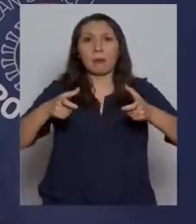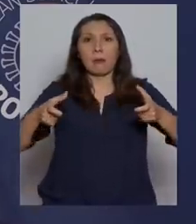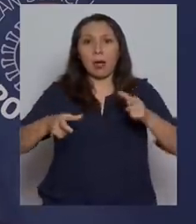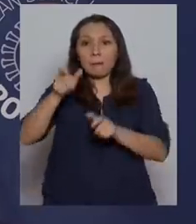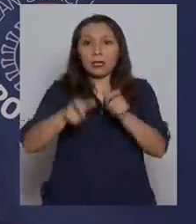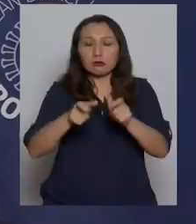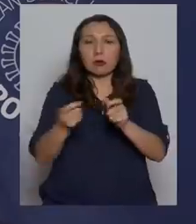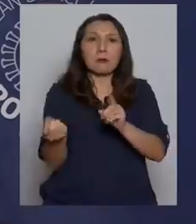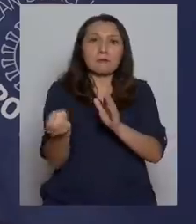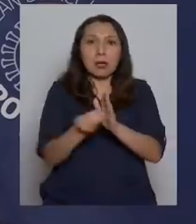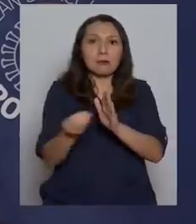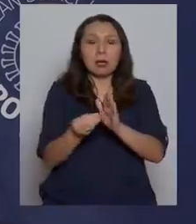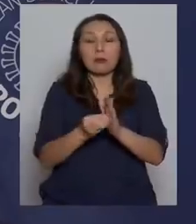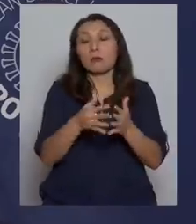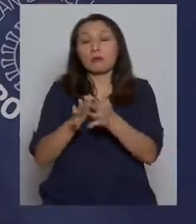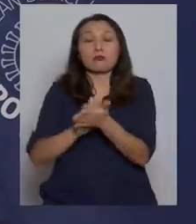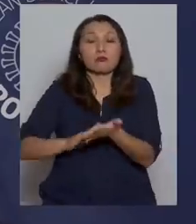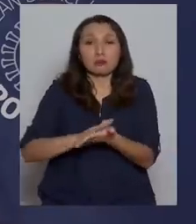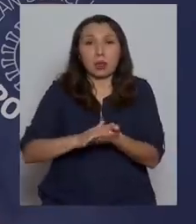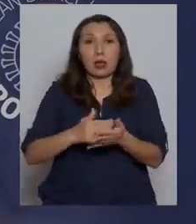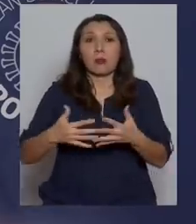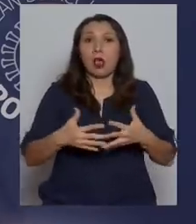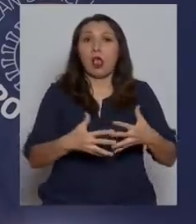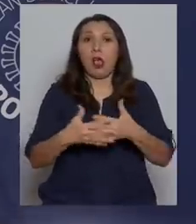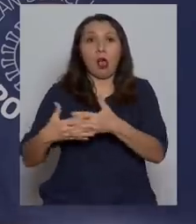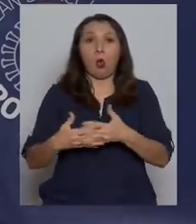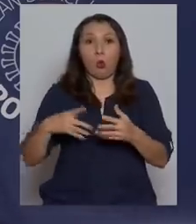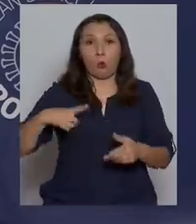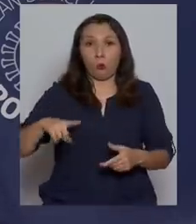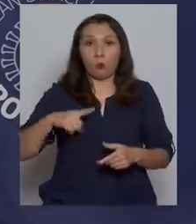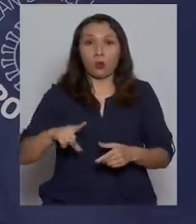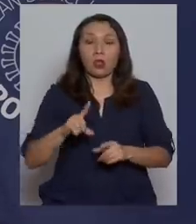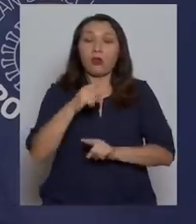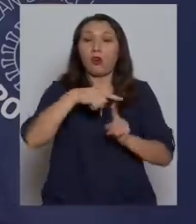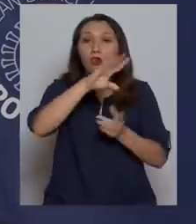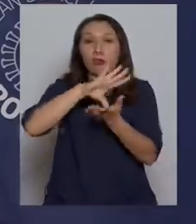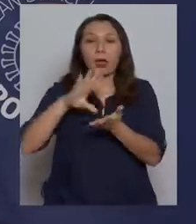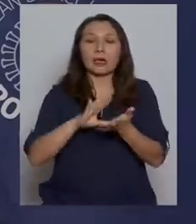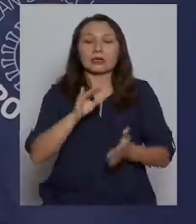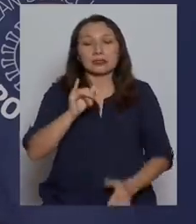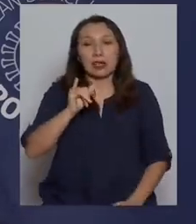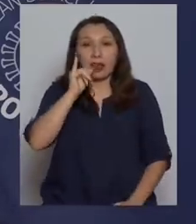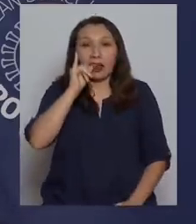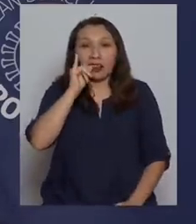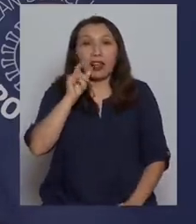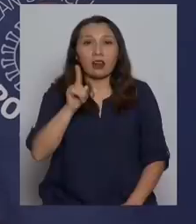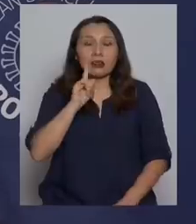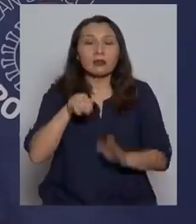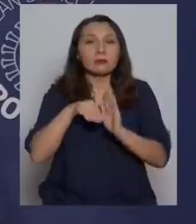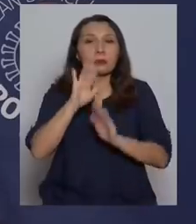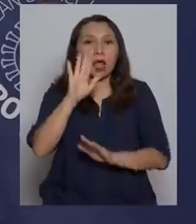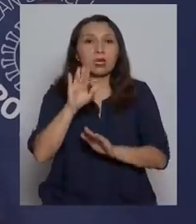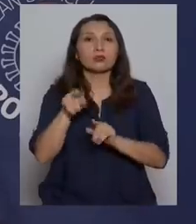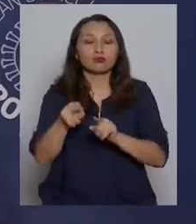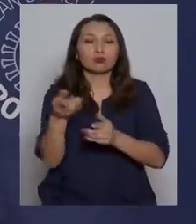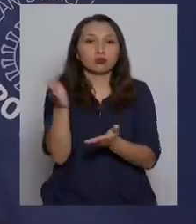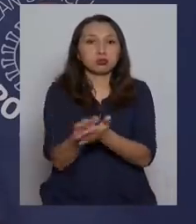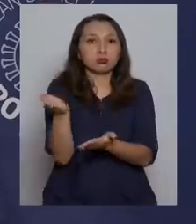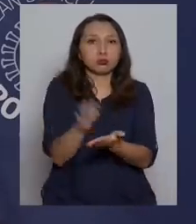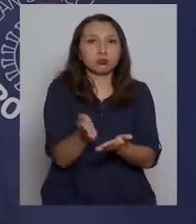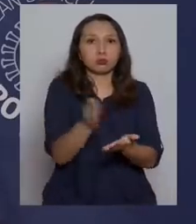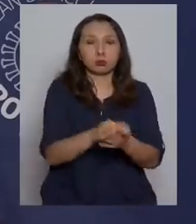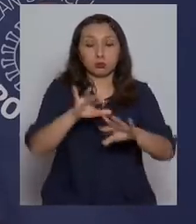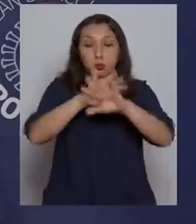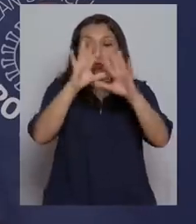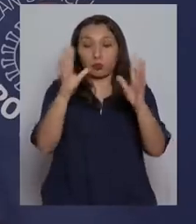de casos, por ejemplo Estados Unidos. Hay otros países como Italia, que tiene la mayor cantidad de fallecidos